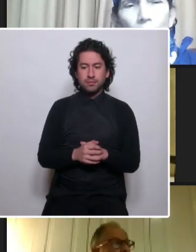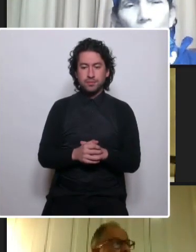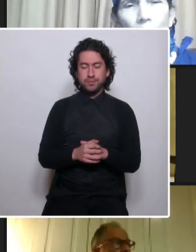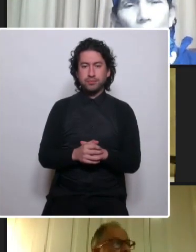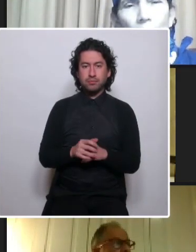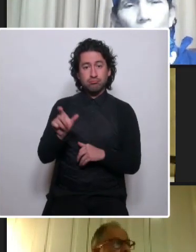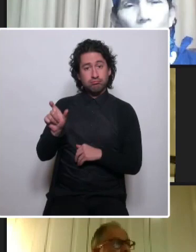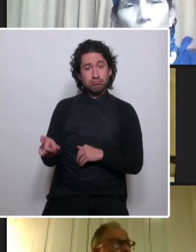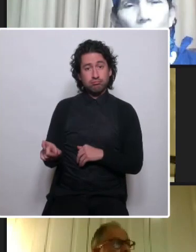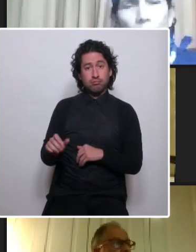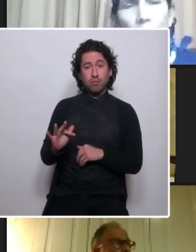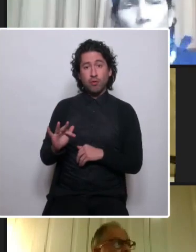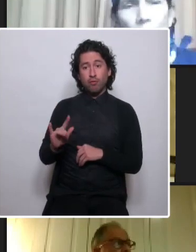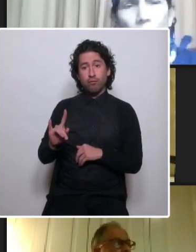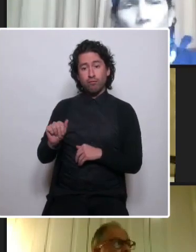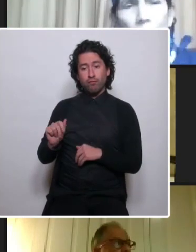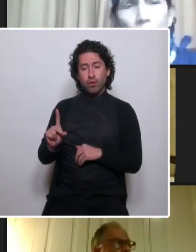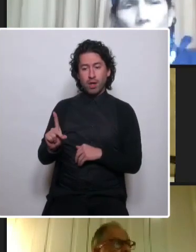Convencional Fuad Chaín.